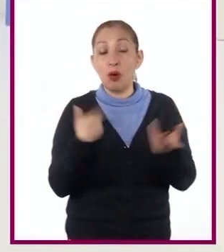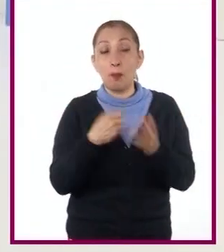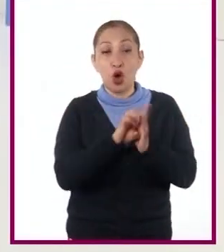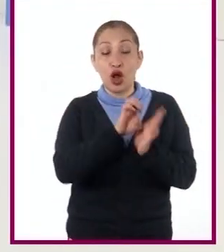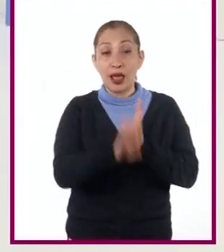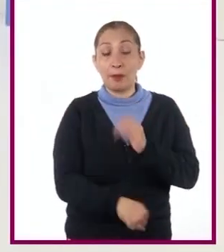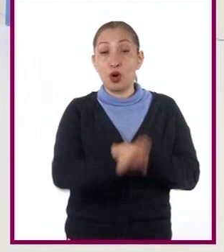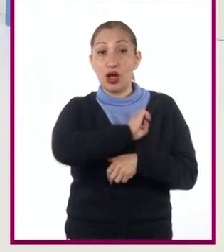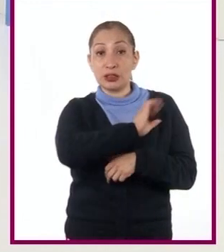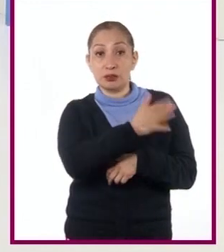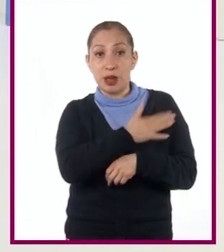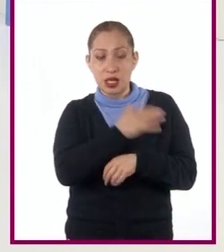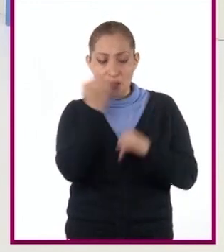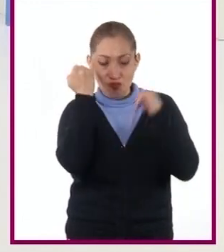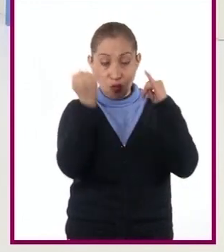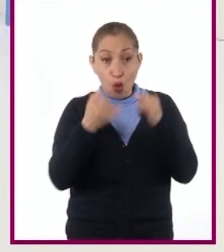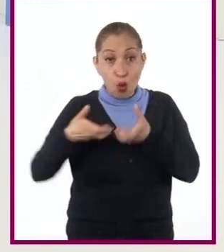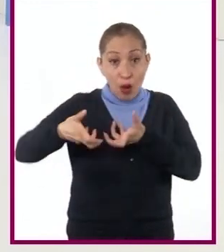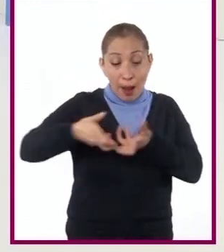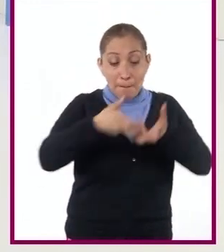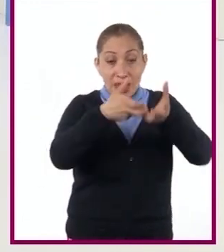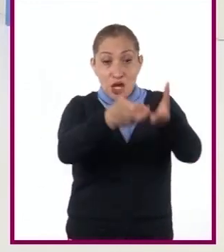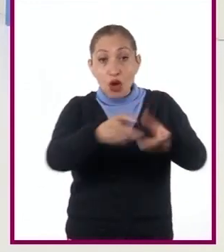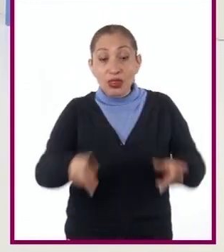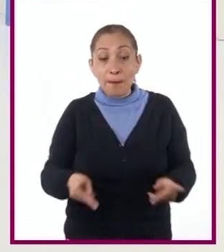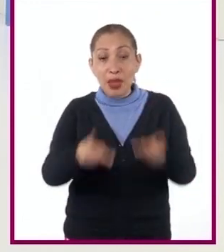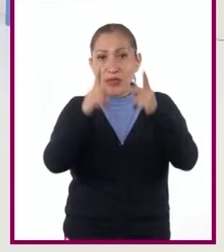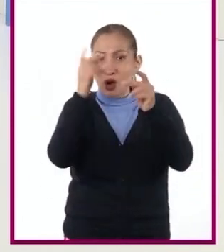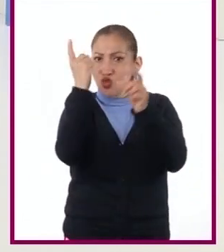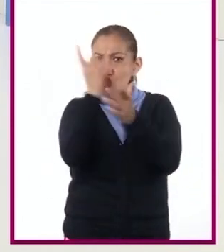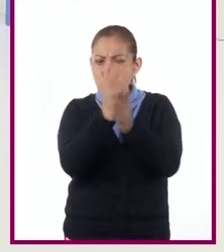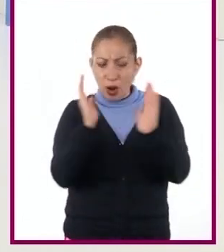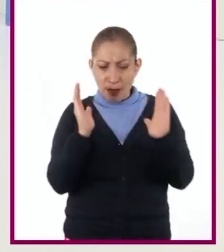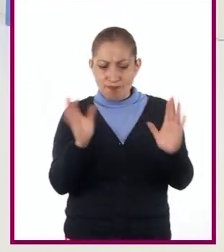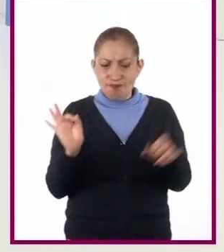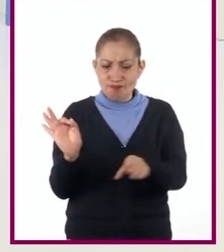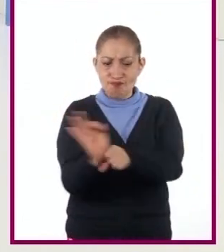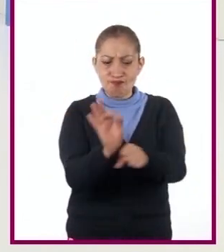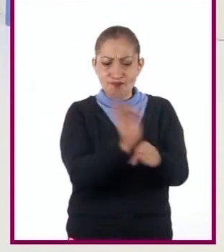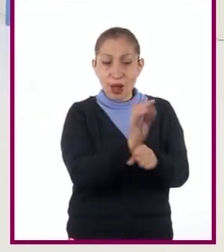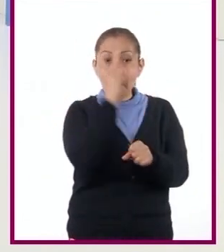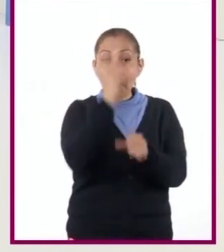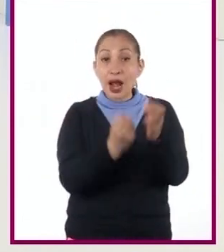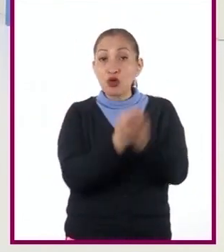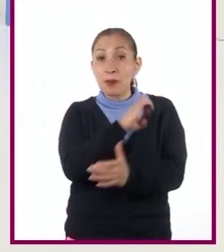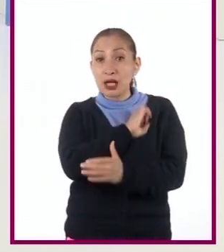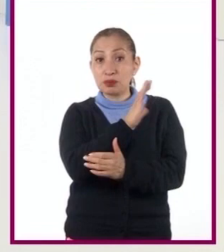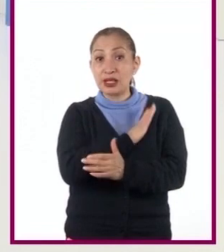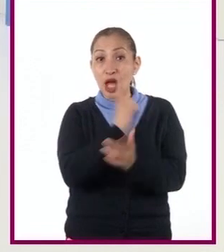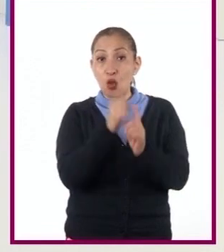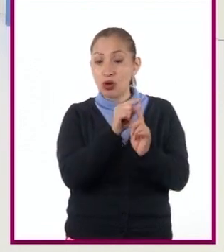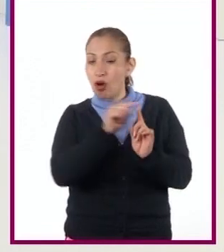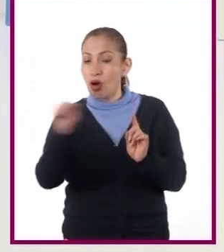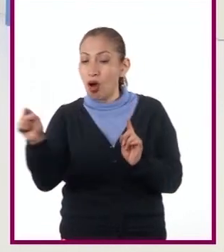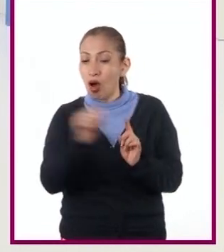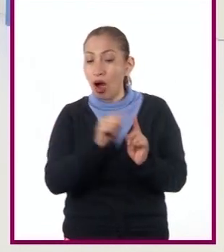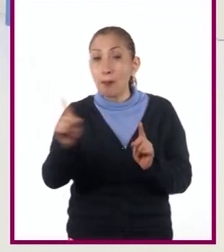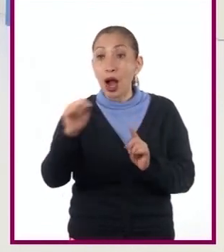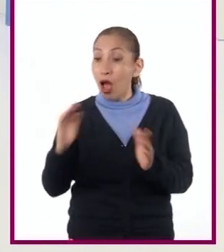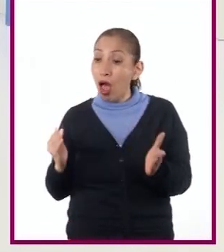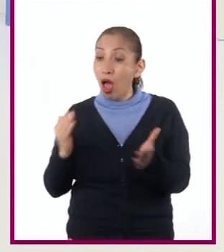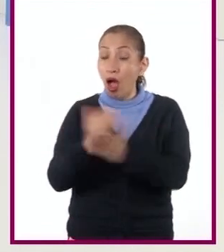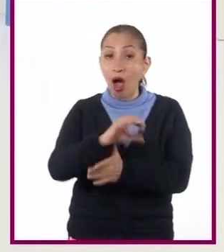España diseñó una ruta comercial cerrada y proteccionista para Nueva España con el fin de que no